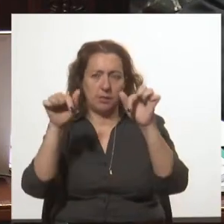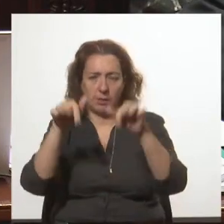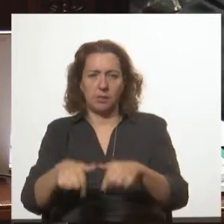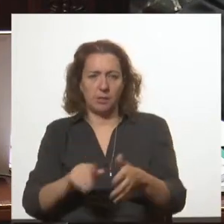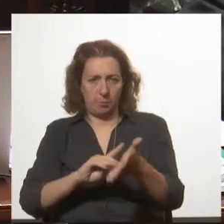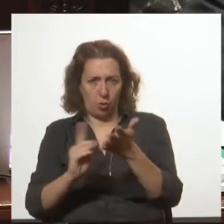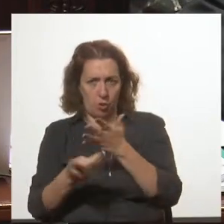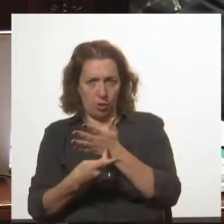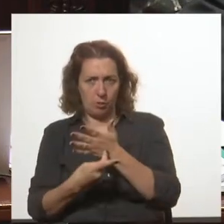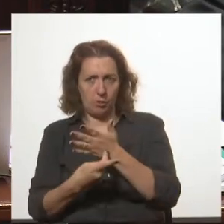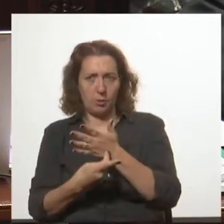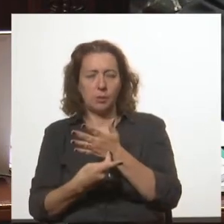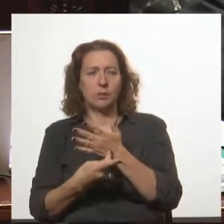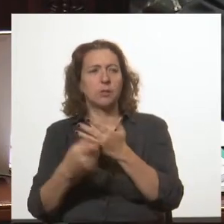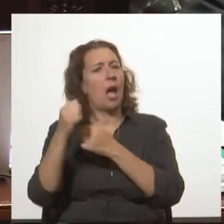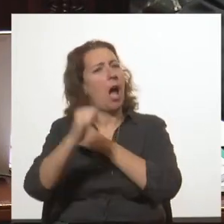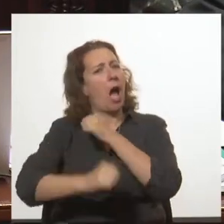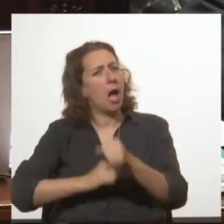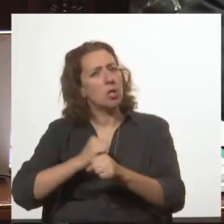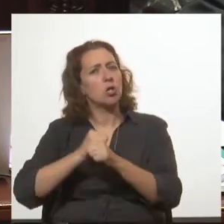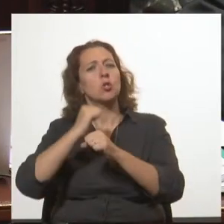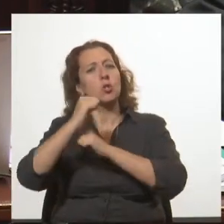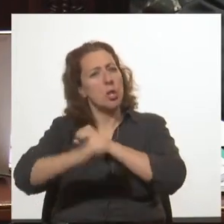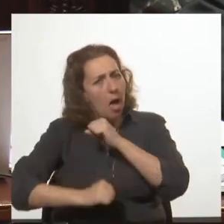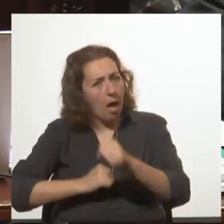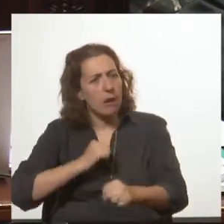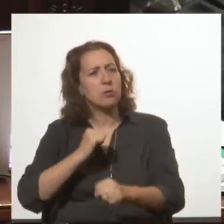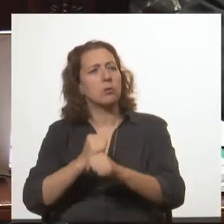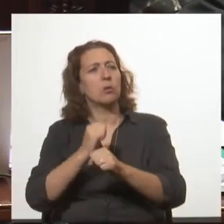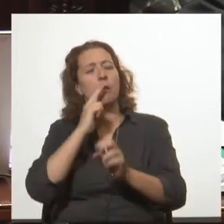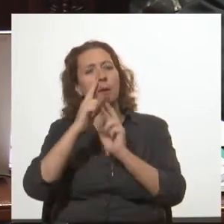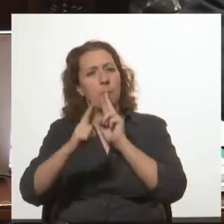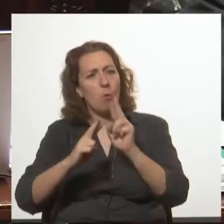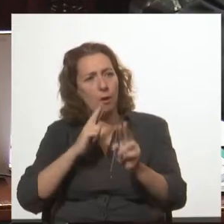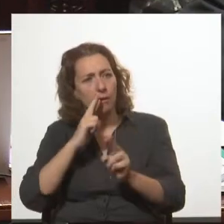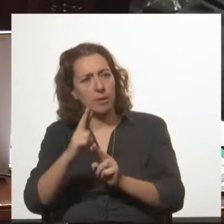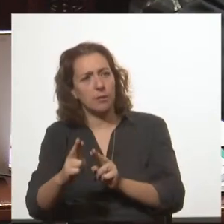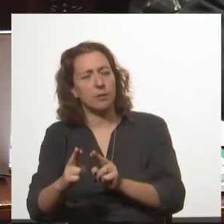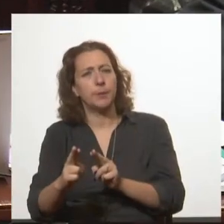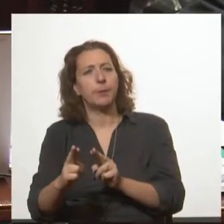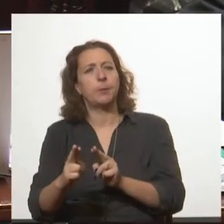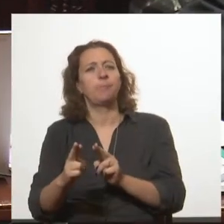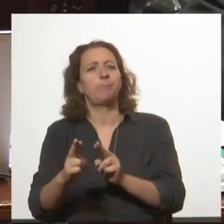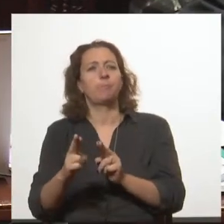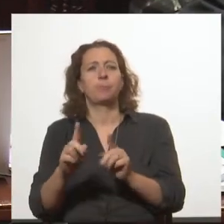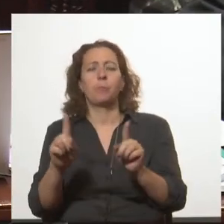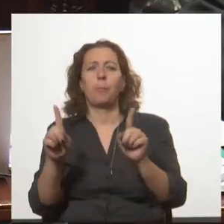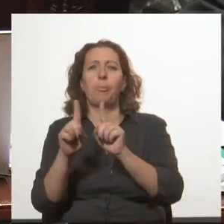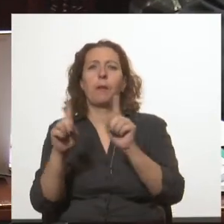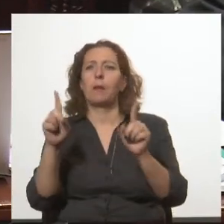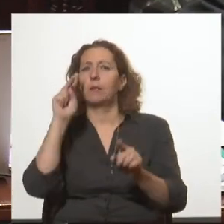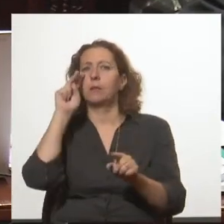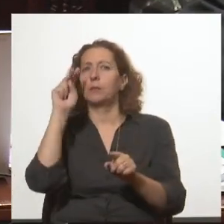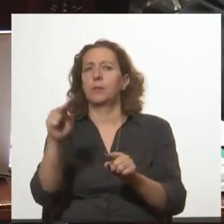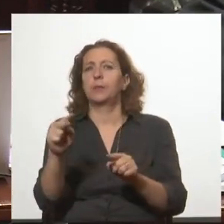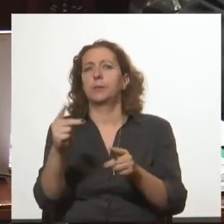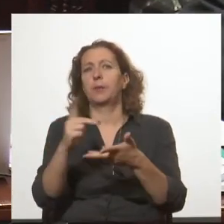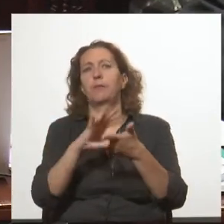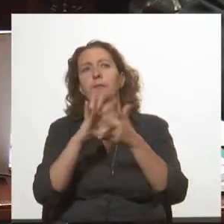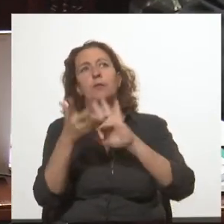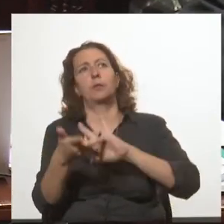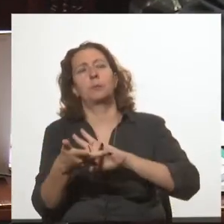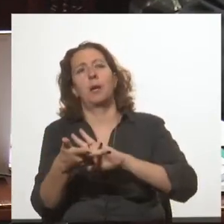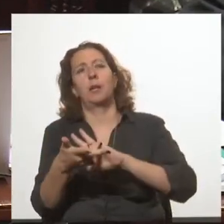proyecto y eran años y años de respuestas que no aparecían por una manera